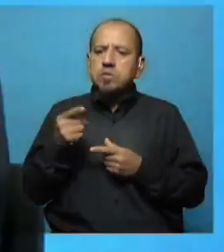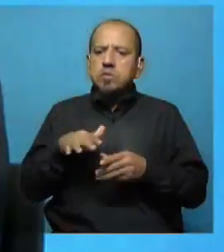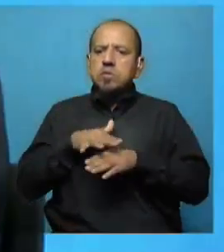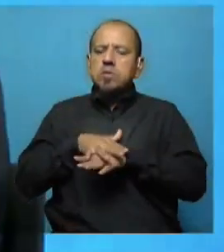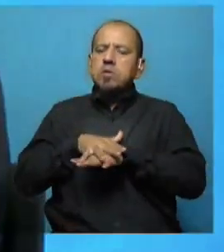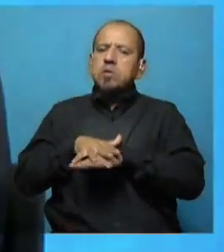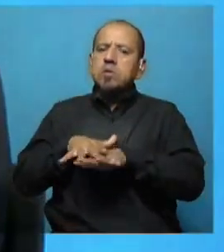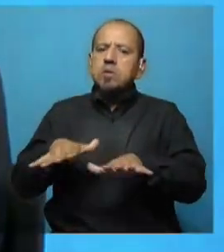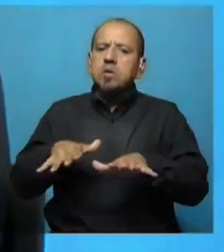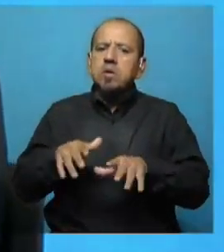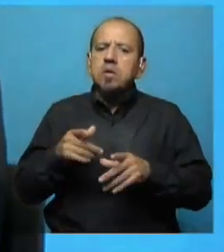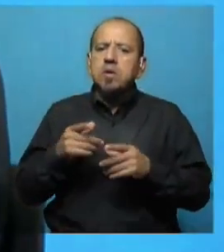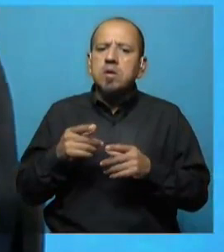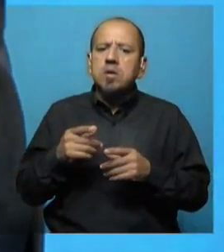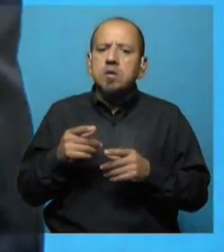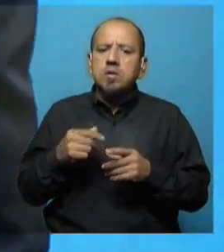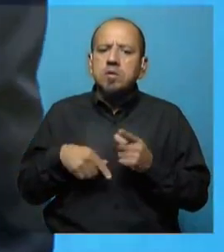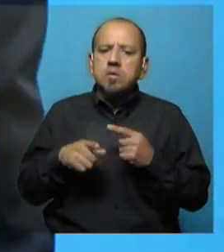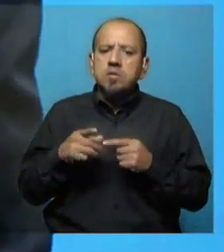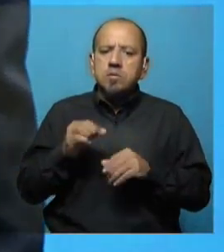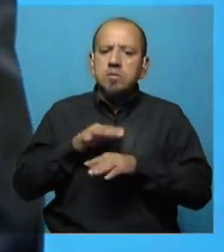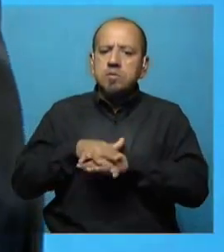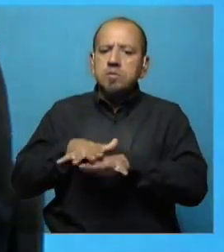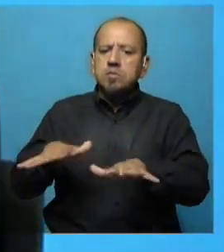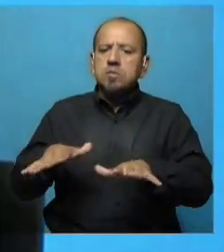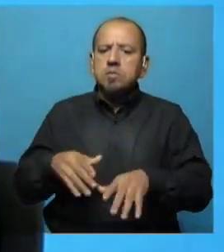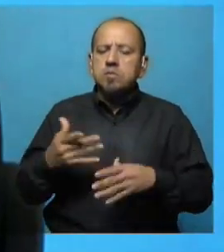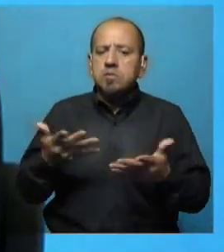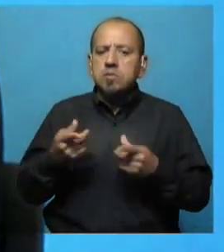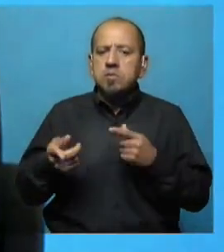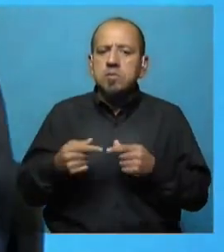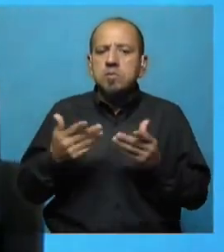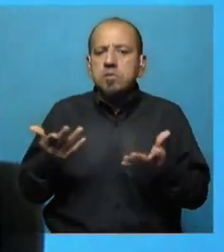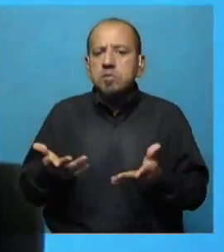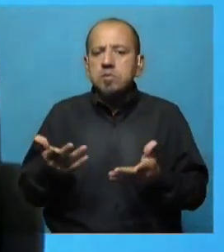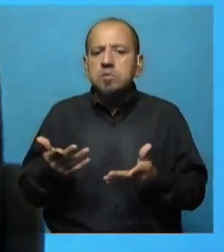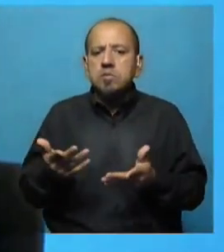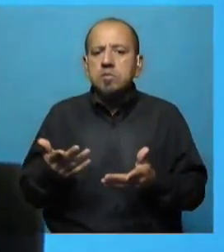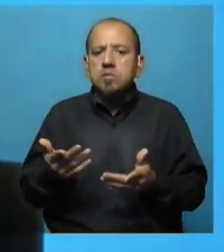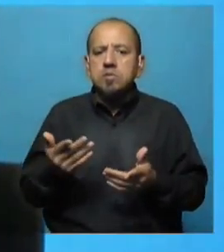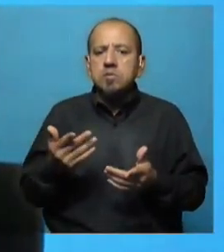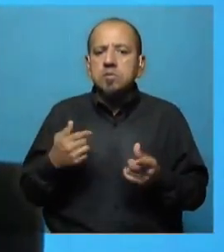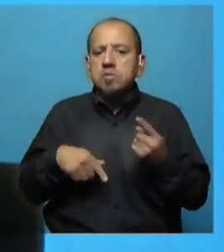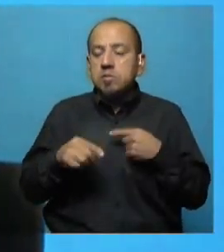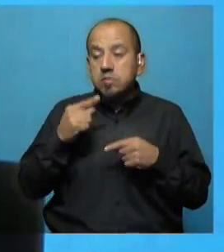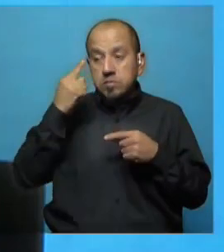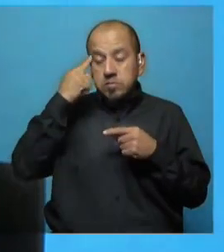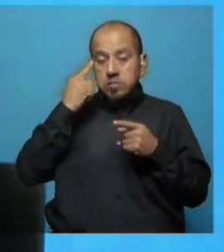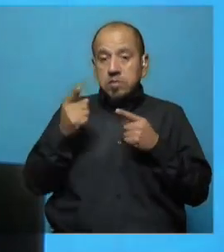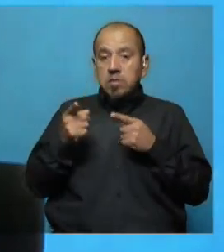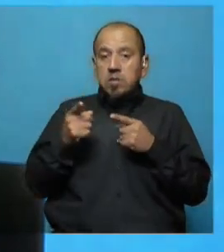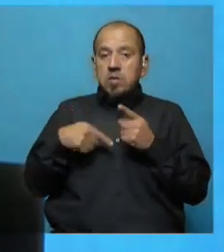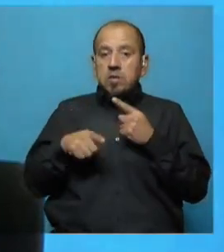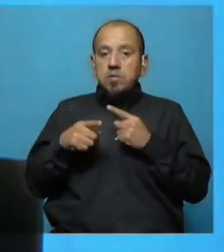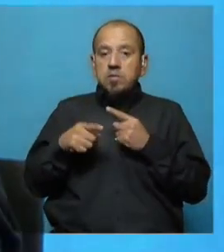como medio no este porque obviamente quien está mirando ahora por ahí no no le dedica tanto tanto pienso a tener que